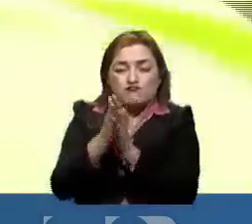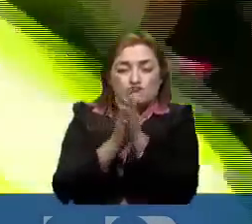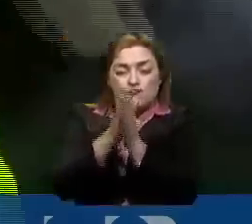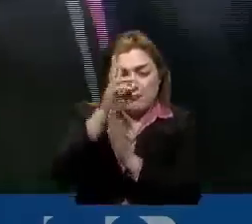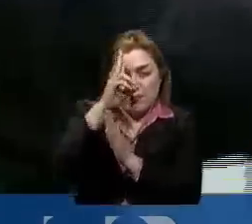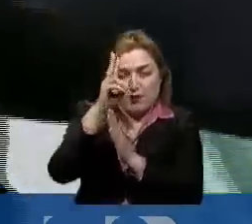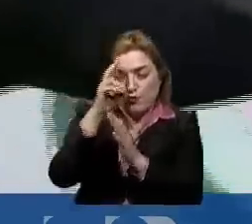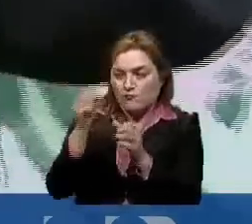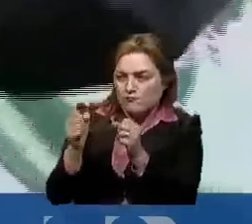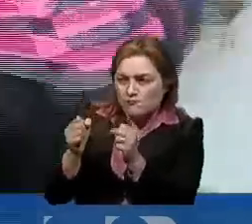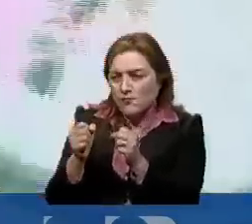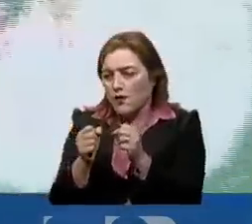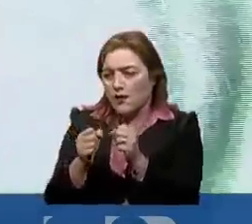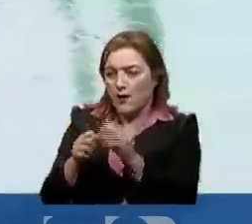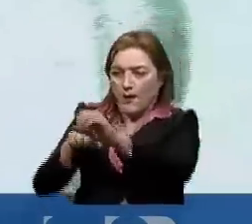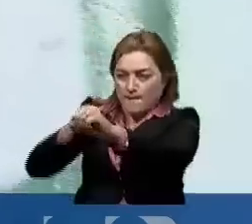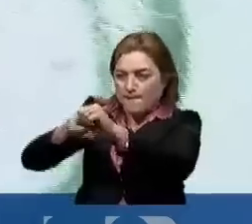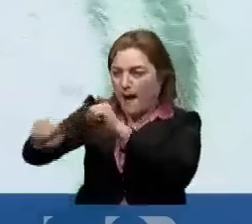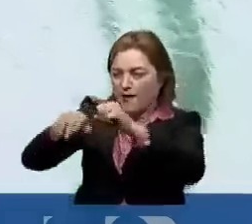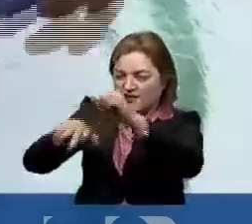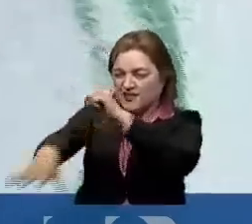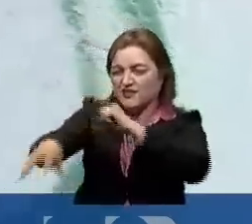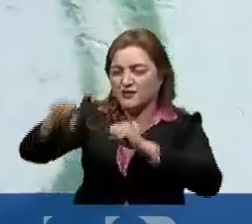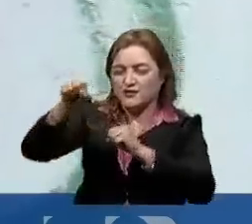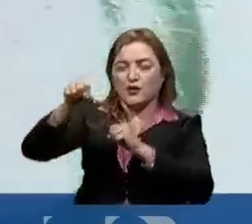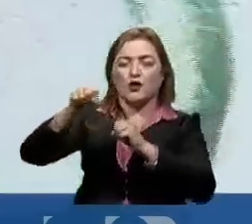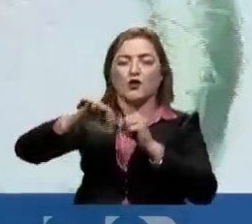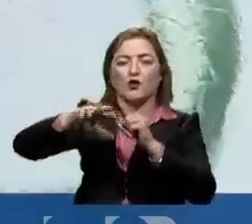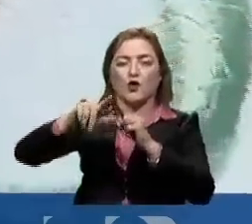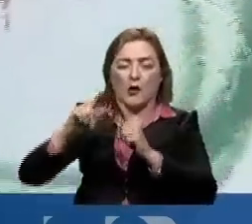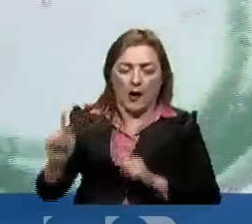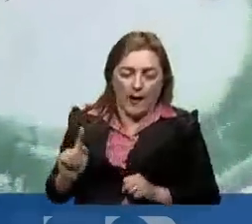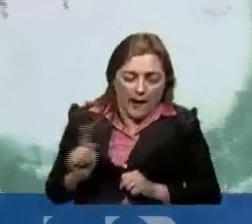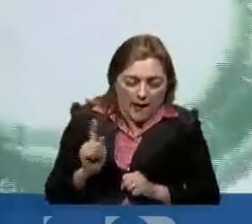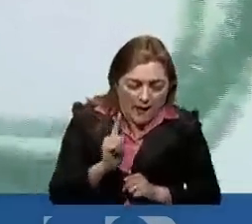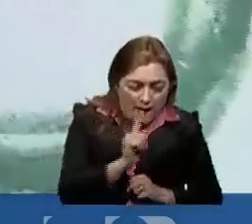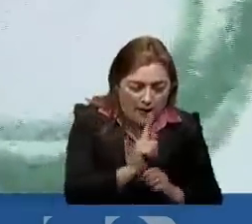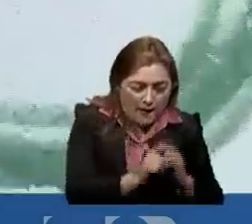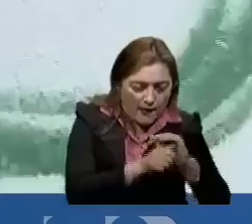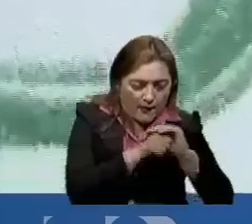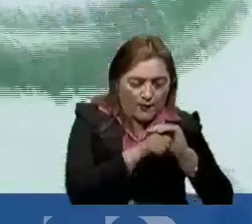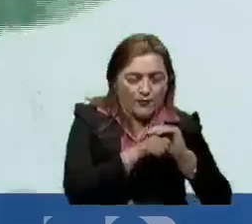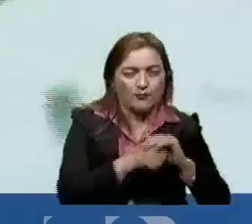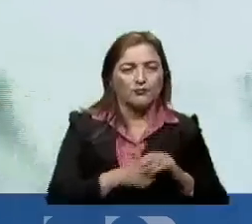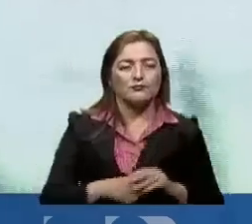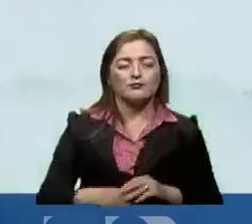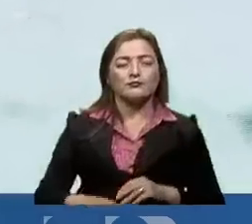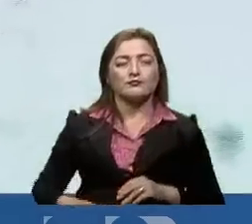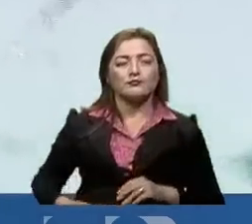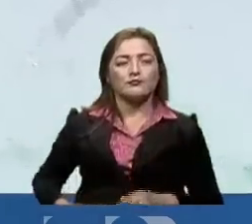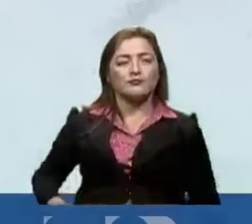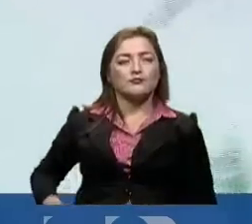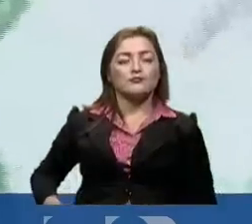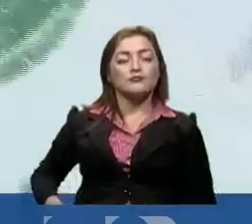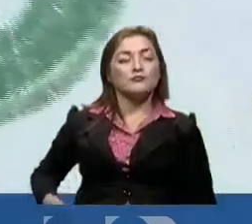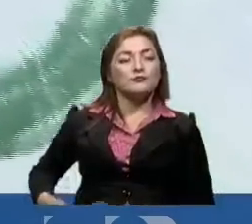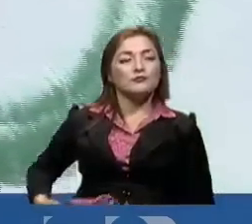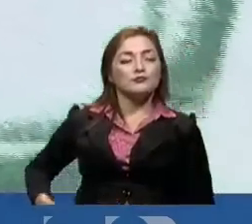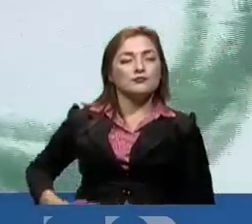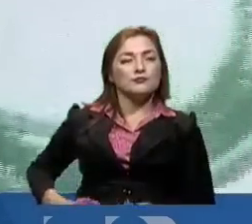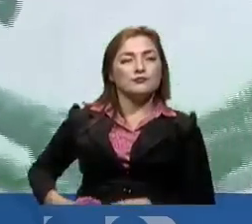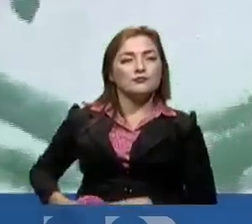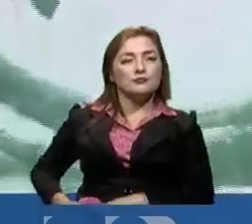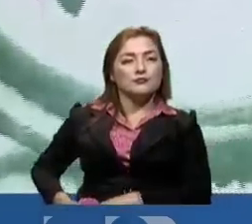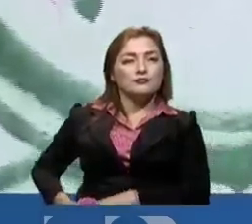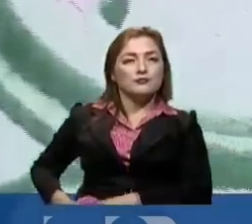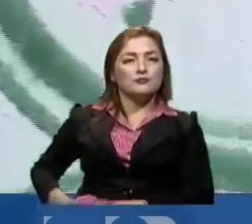los parabrisas, los vidrios, se extraen los objetos de valor y se ocultan justamente en esta parte que realmente ha estado